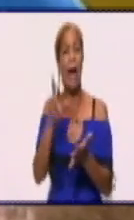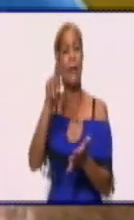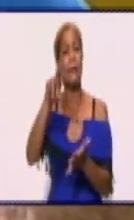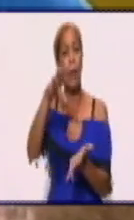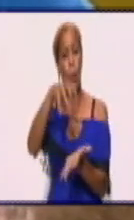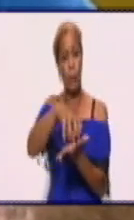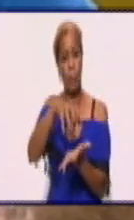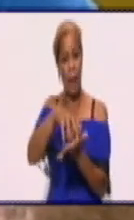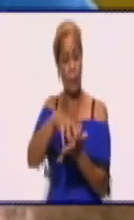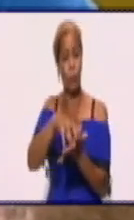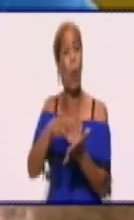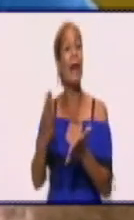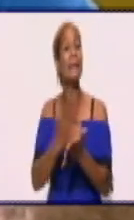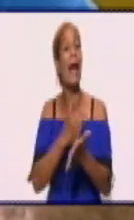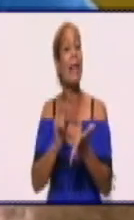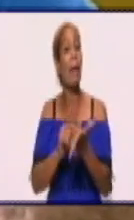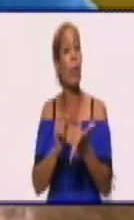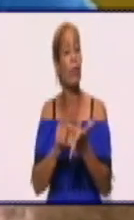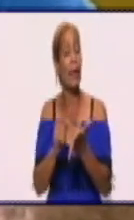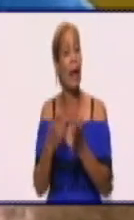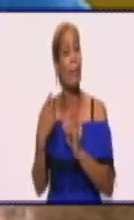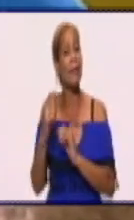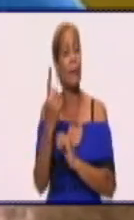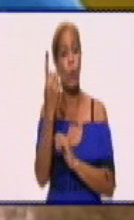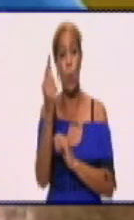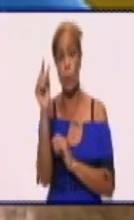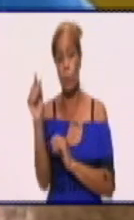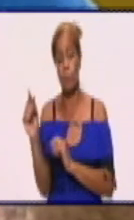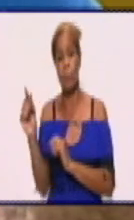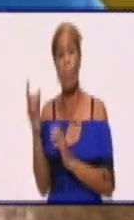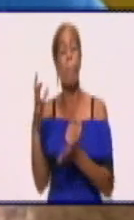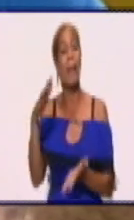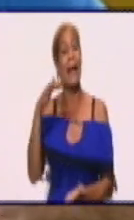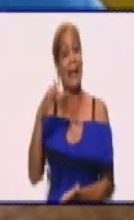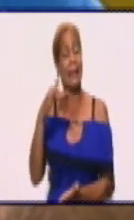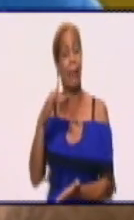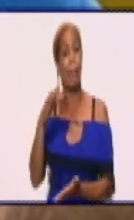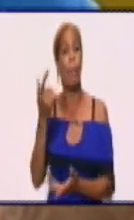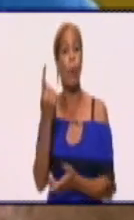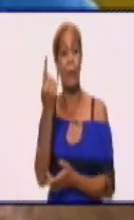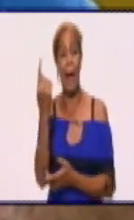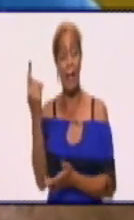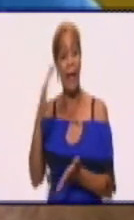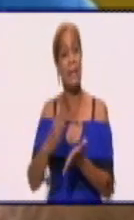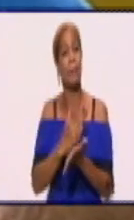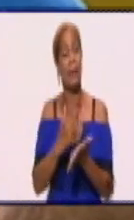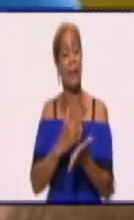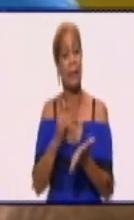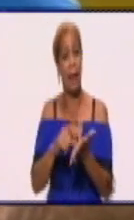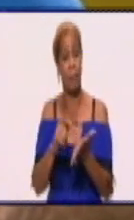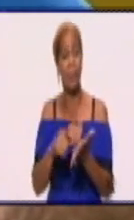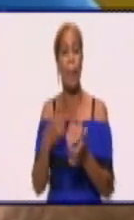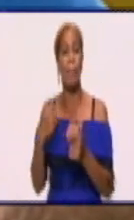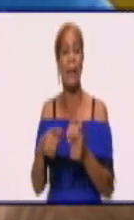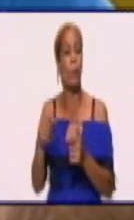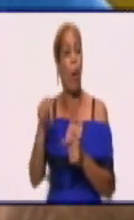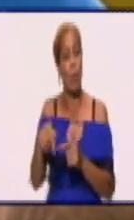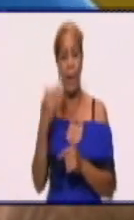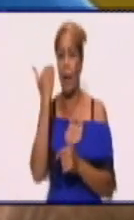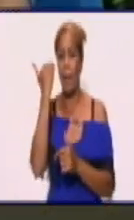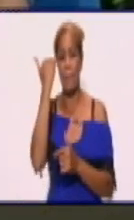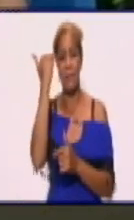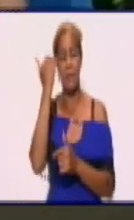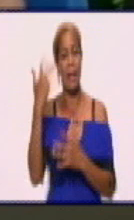bodega, llevándole un paquete de galletas. Por núcleo. Por núcleo. Pero en estos momentos, la capacidad de producción que tenemos,